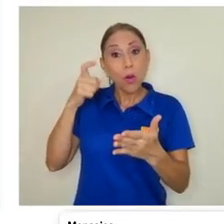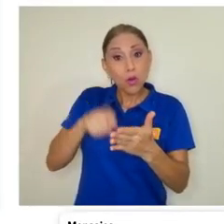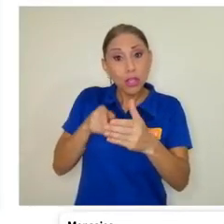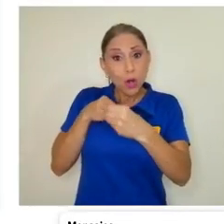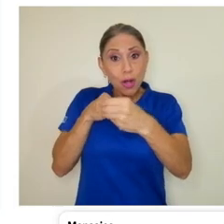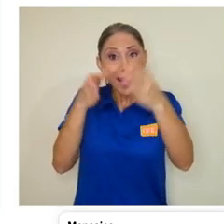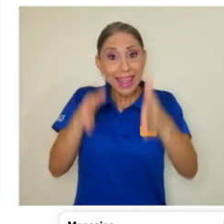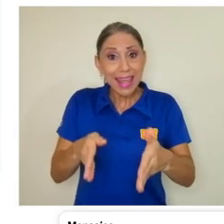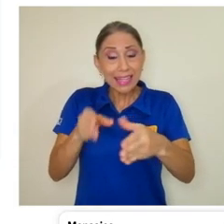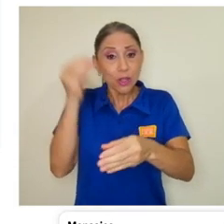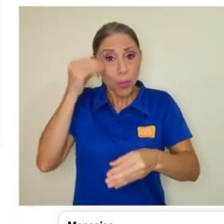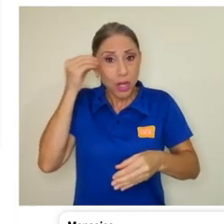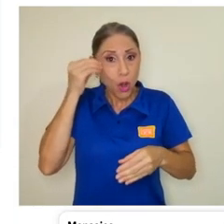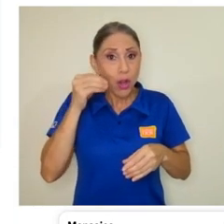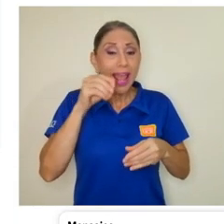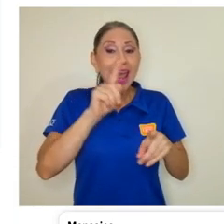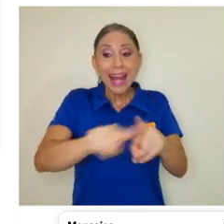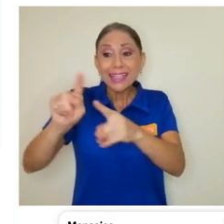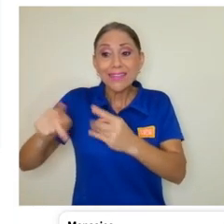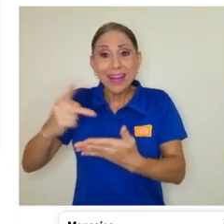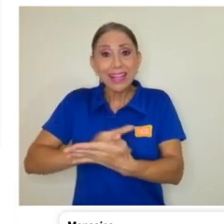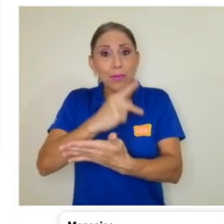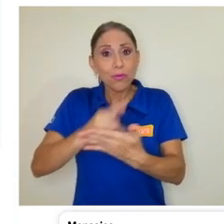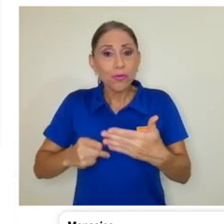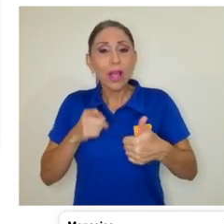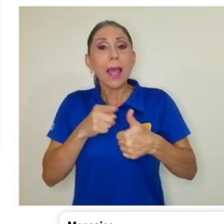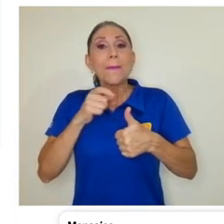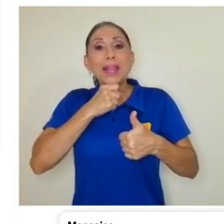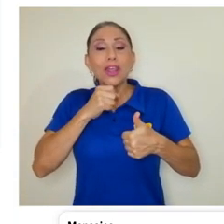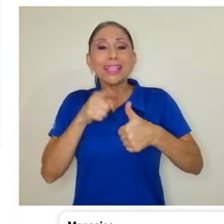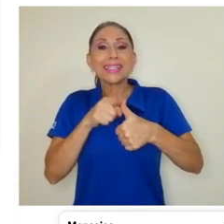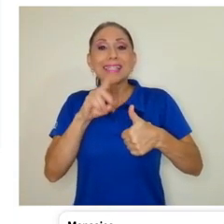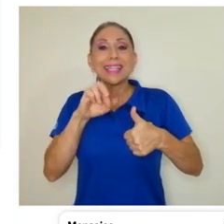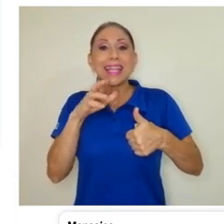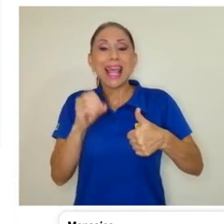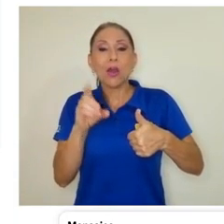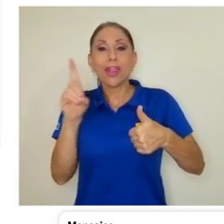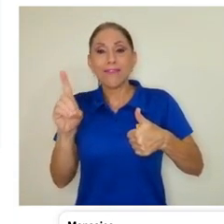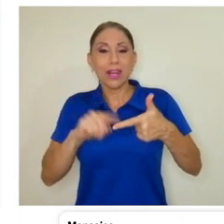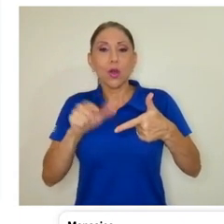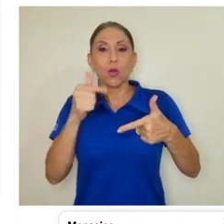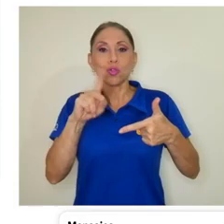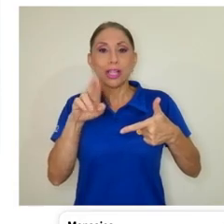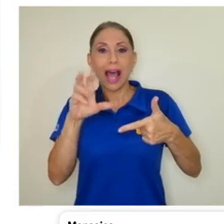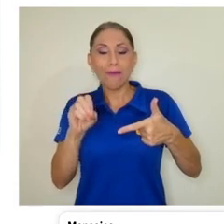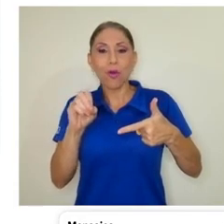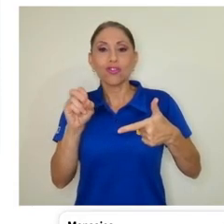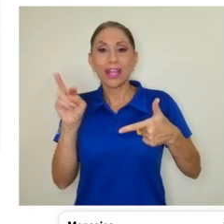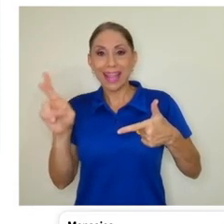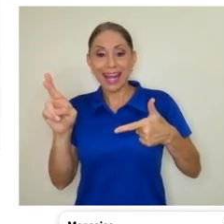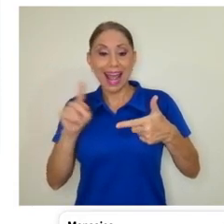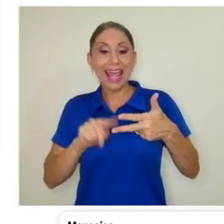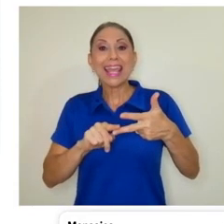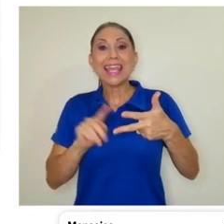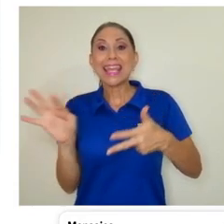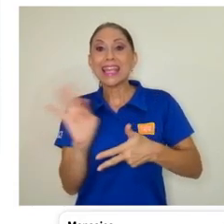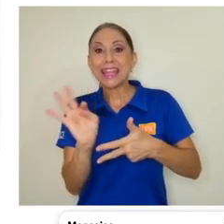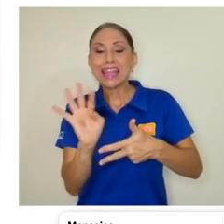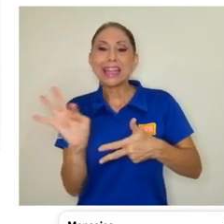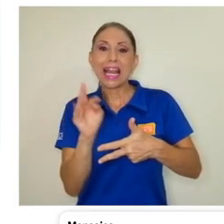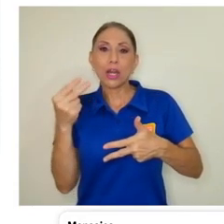Según los resultados, la mayoría del contenido que se generó y consultó referente a la pandemia se centró en lo informativo, social y